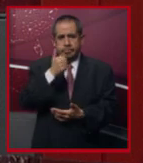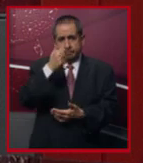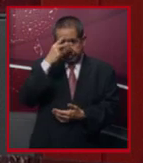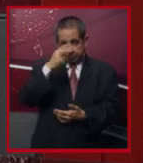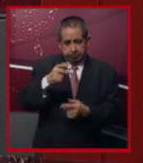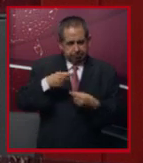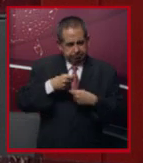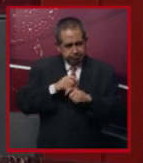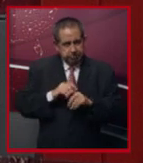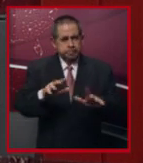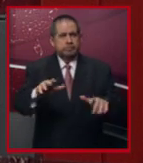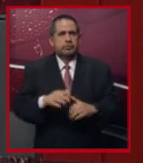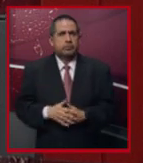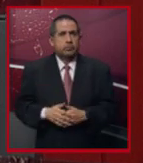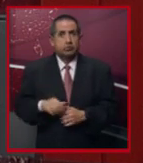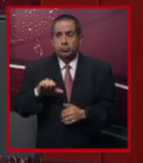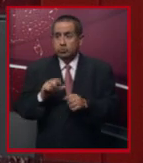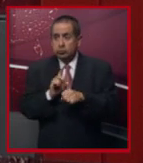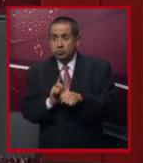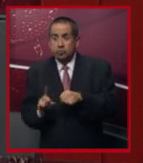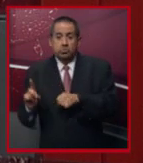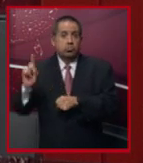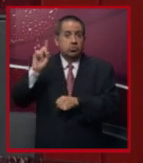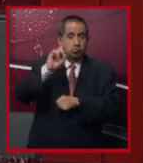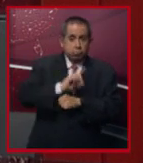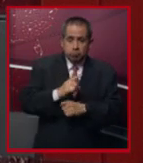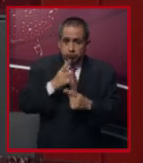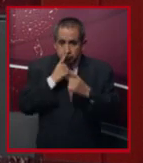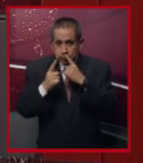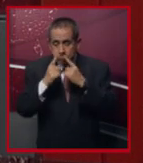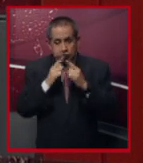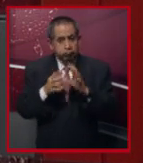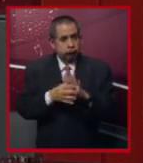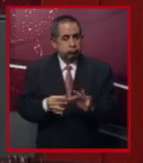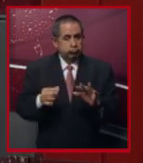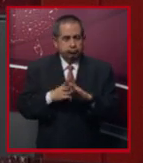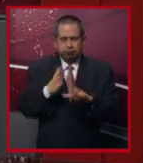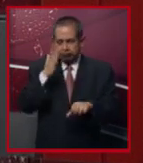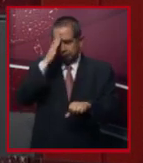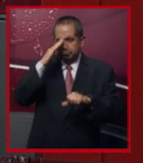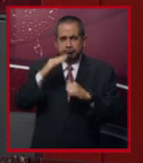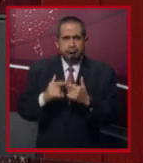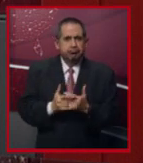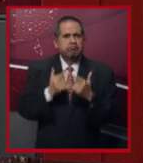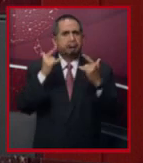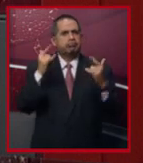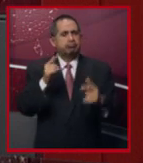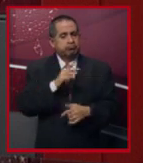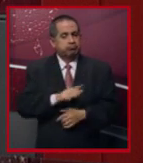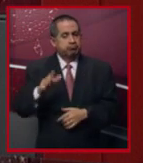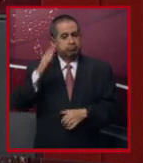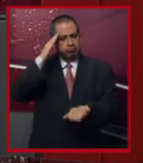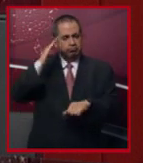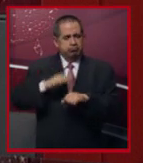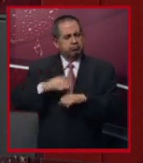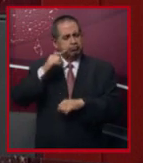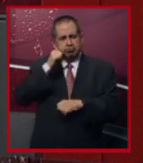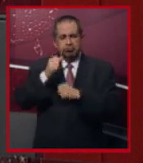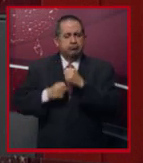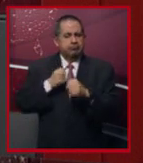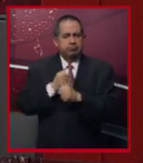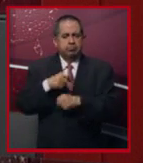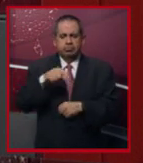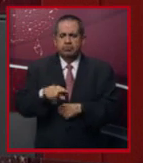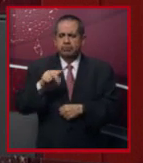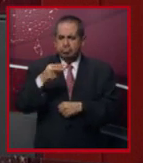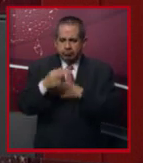México. Una jornada legislativa y parlamentaria de las que siempre son memorables, que recordaremos en el canal